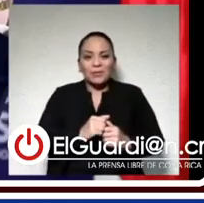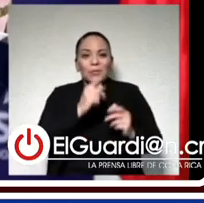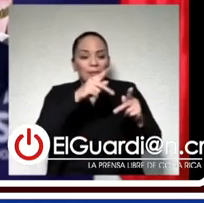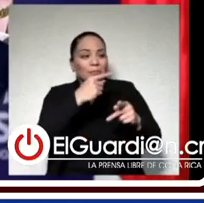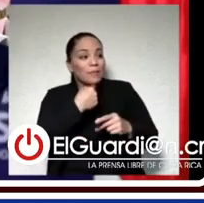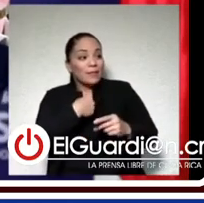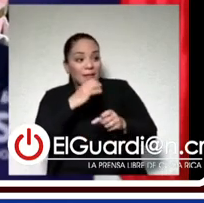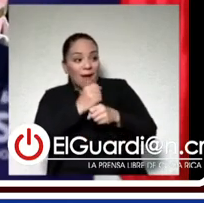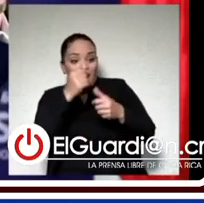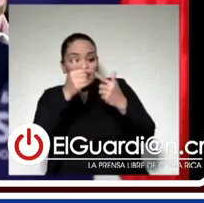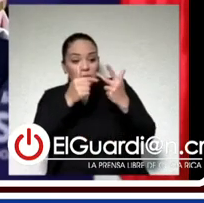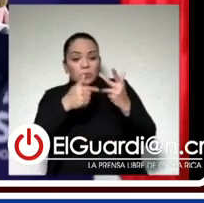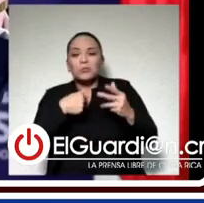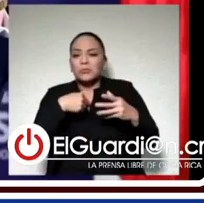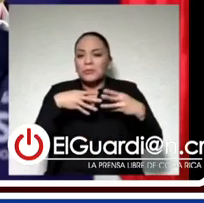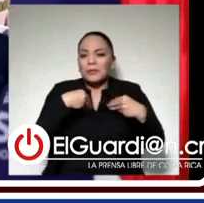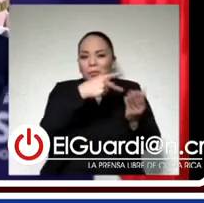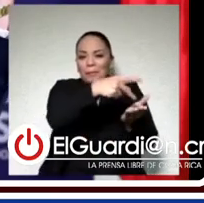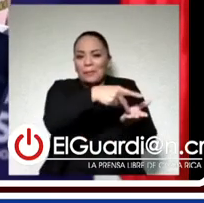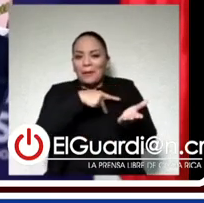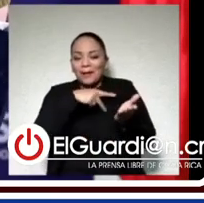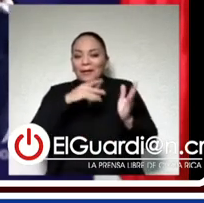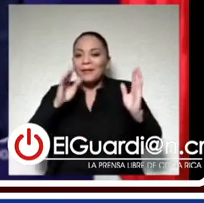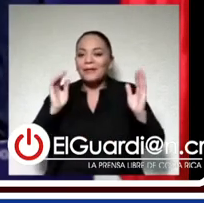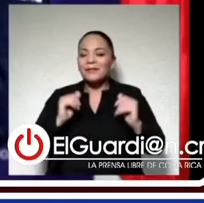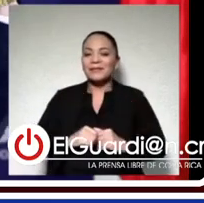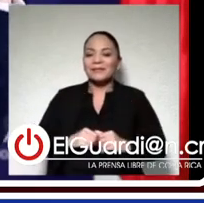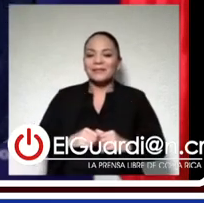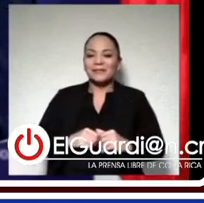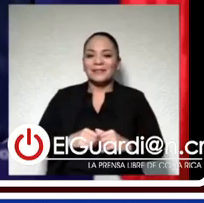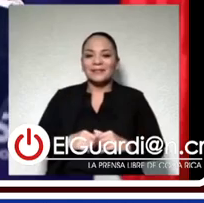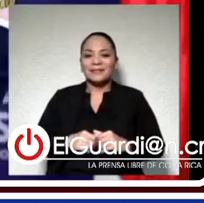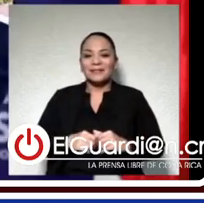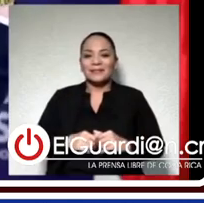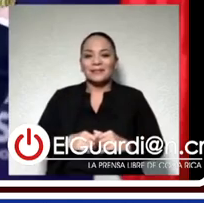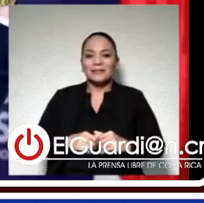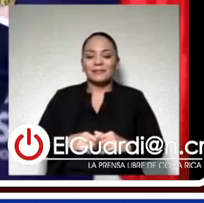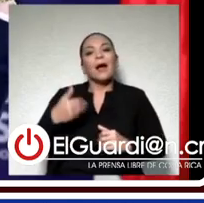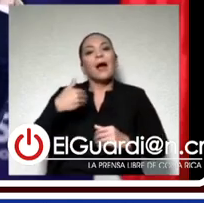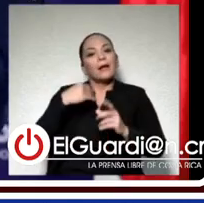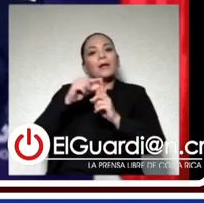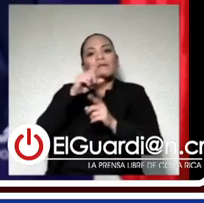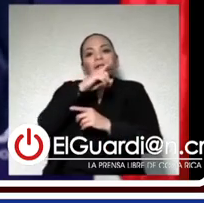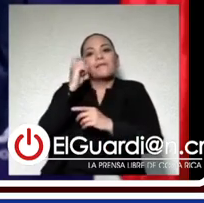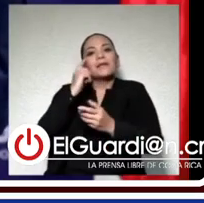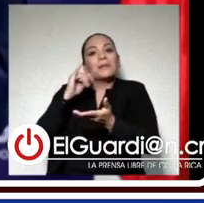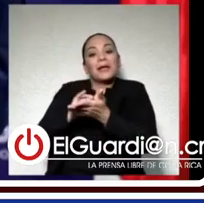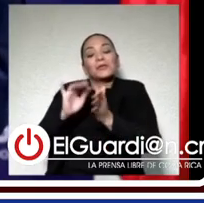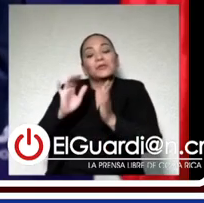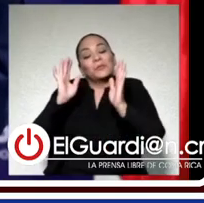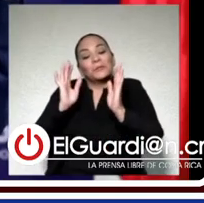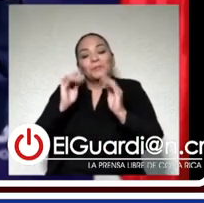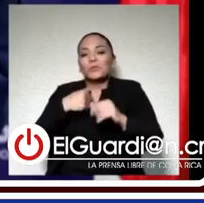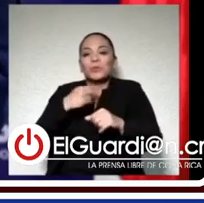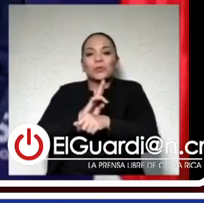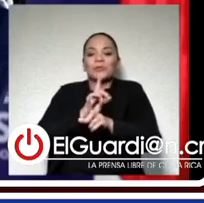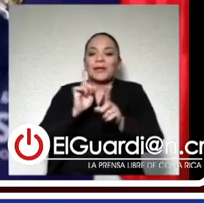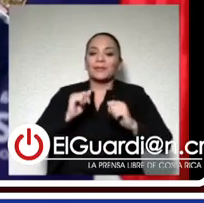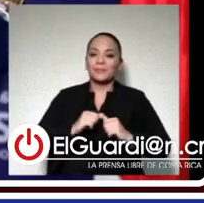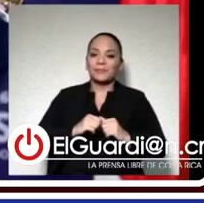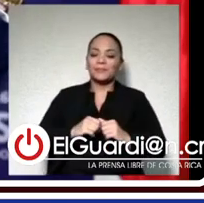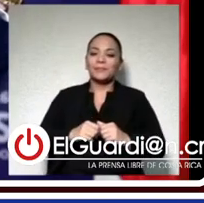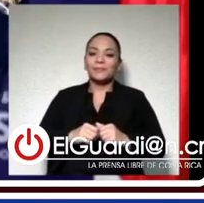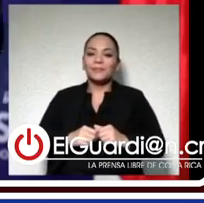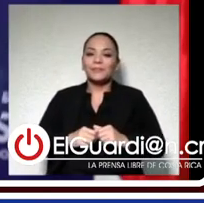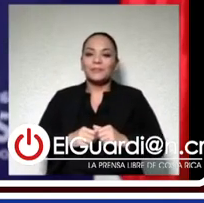pague. Hay palabras muy feas para eso, pero yo no las voy a usar. ¿Sí? A confesión de parte,